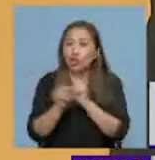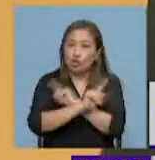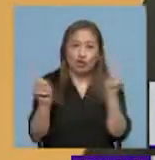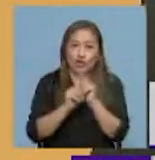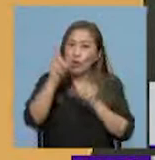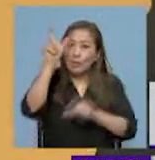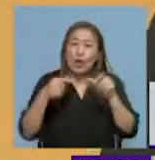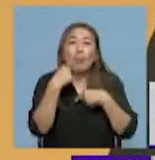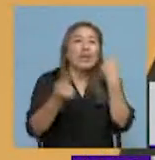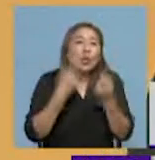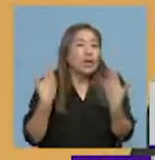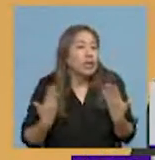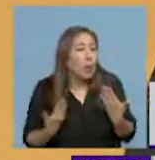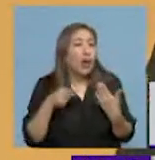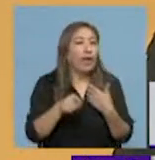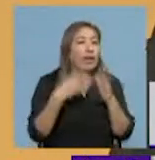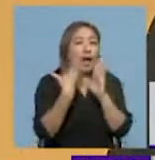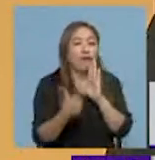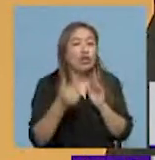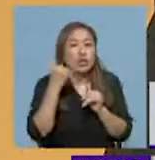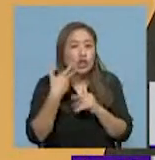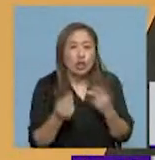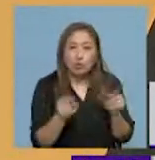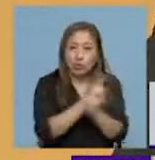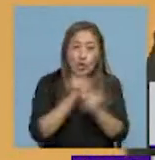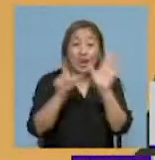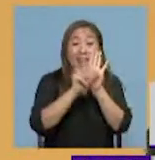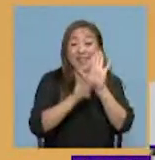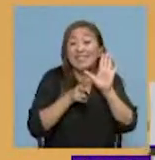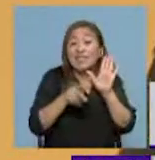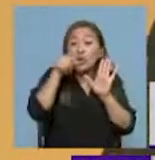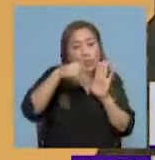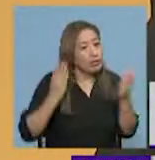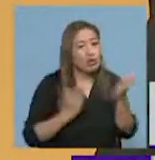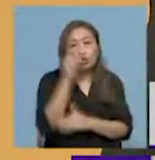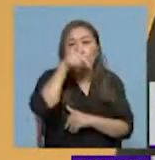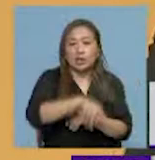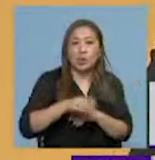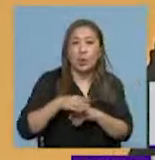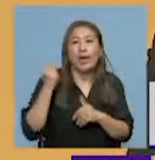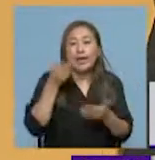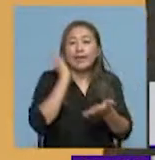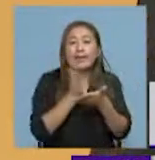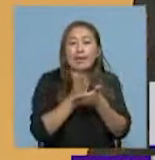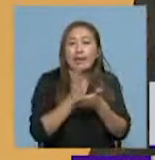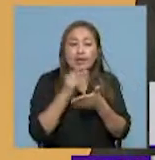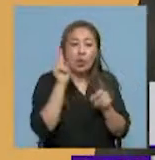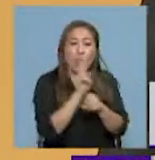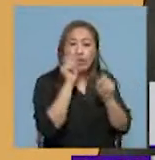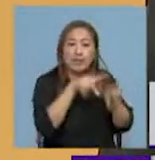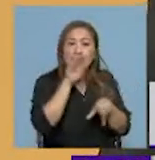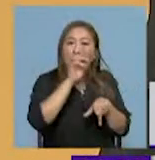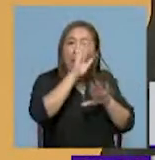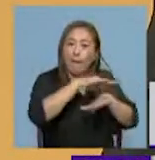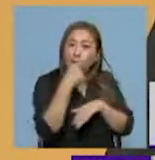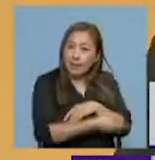no nos preguntaba ya que pensaba la ley me dice usted vaya y proceda y haga esto y garantice el derecho a esa niña